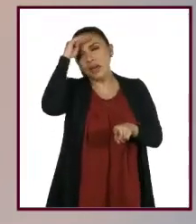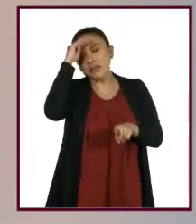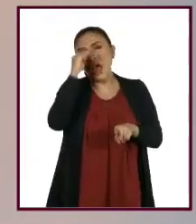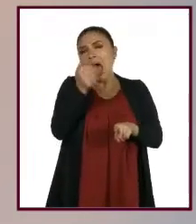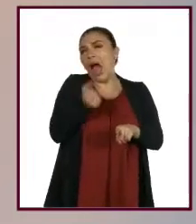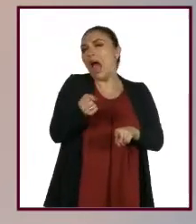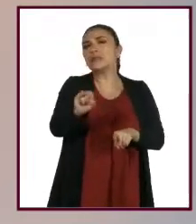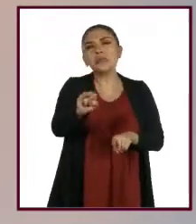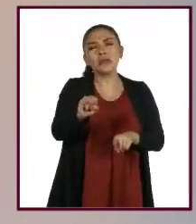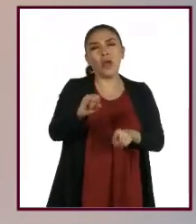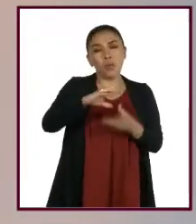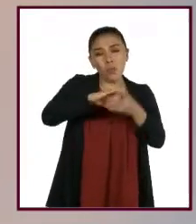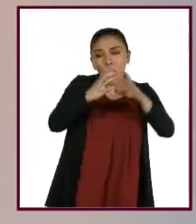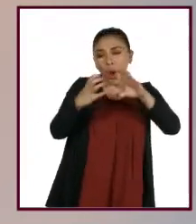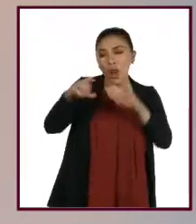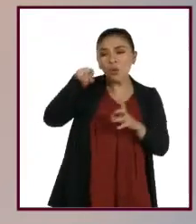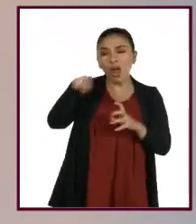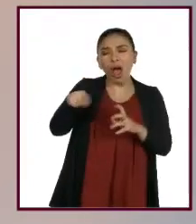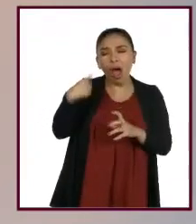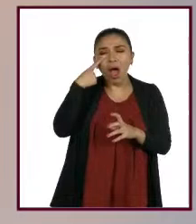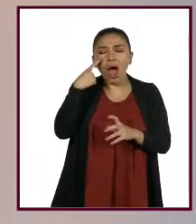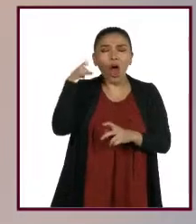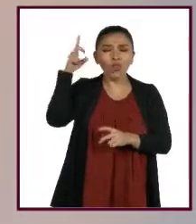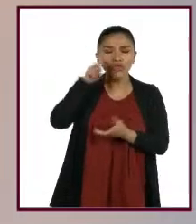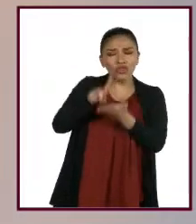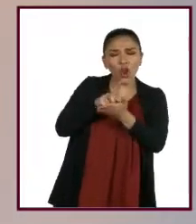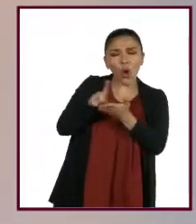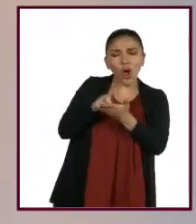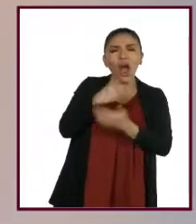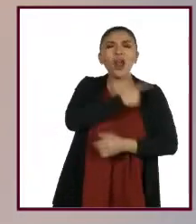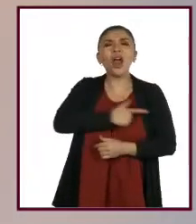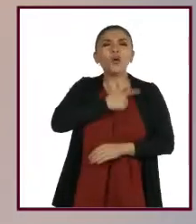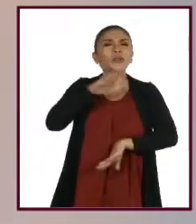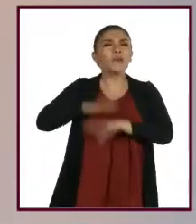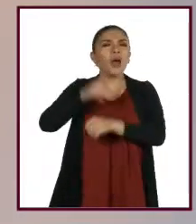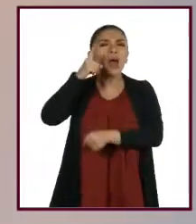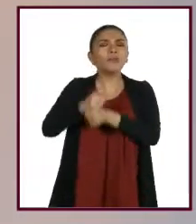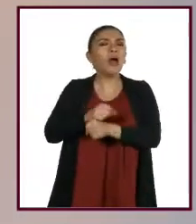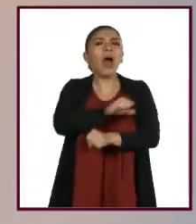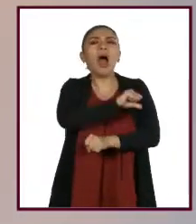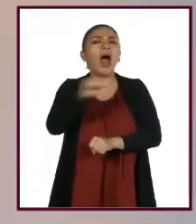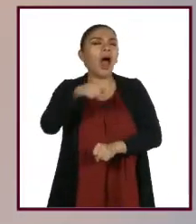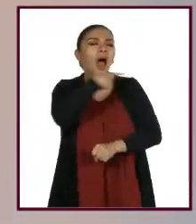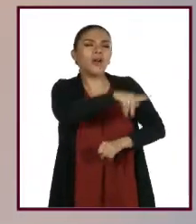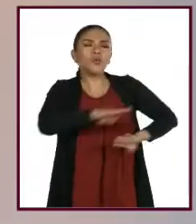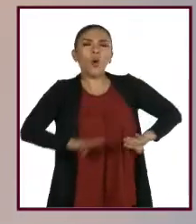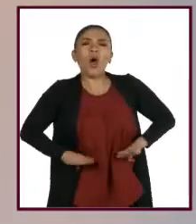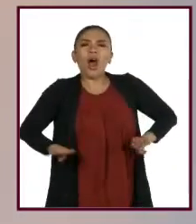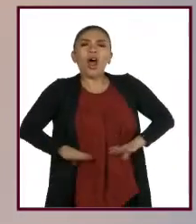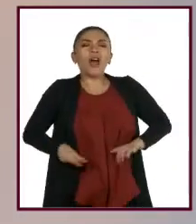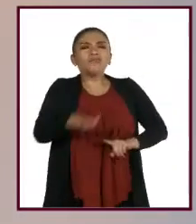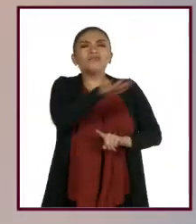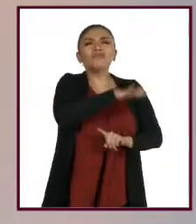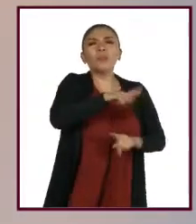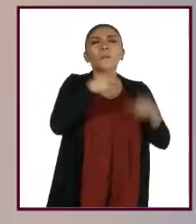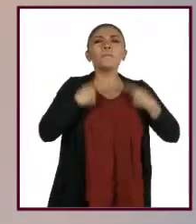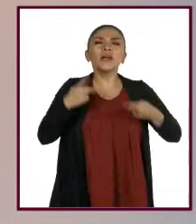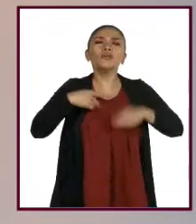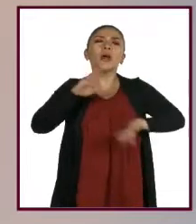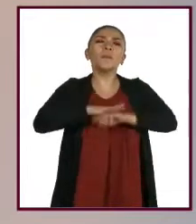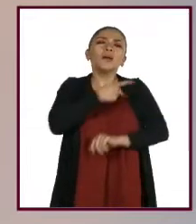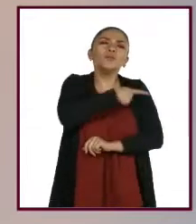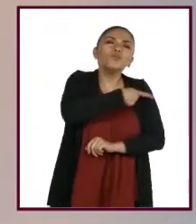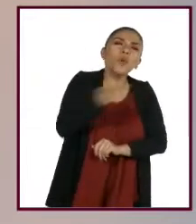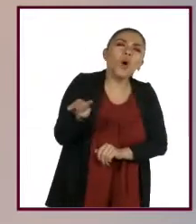tipo de moléculas, este tipo de drogas de abuso, los inhalables, eran propios o particulares de ese tipo